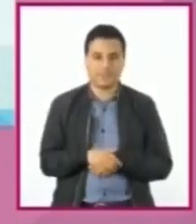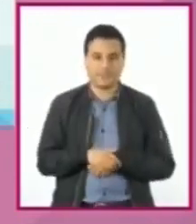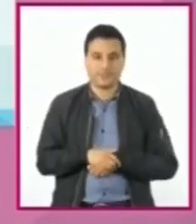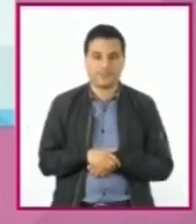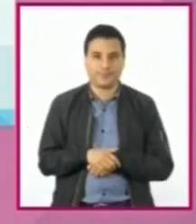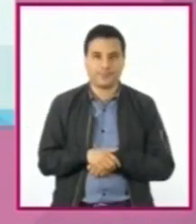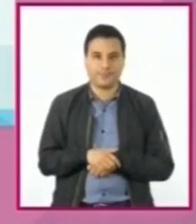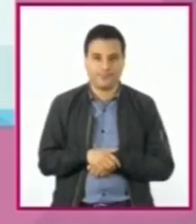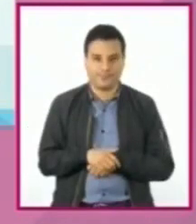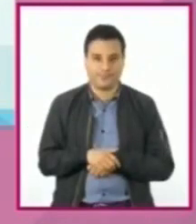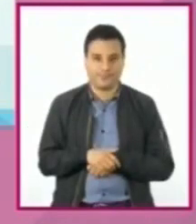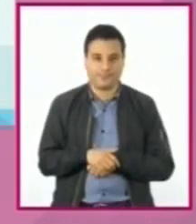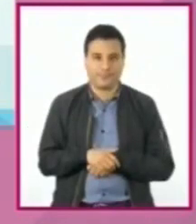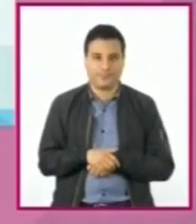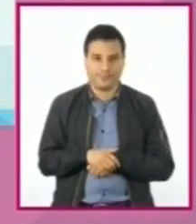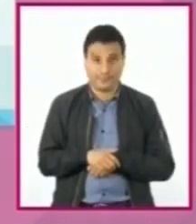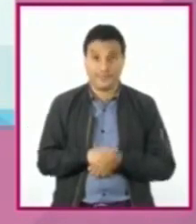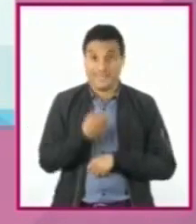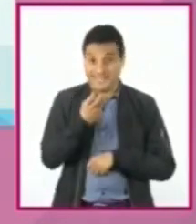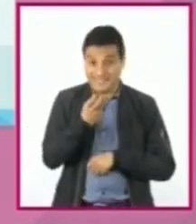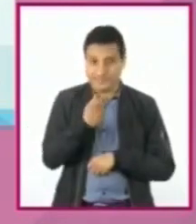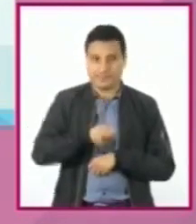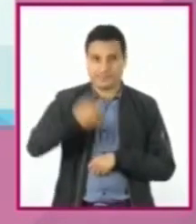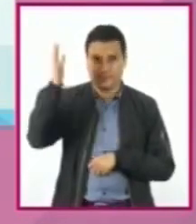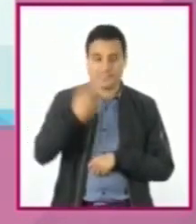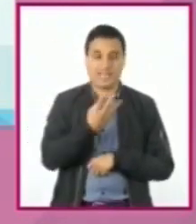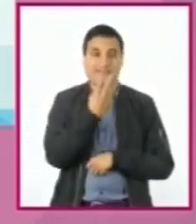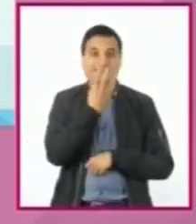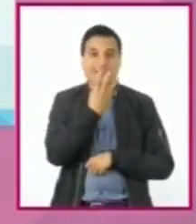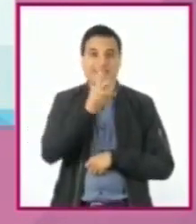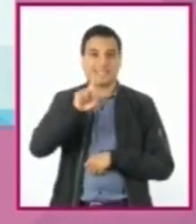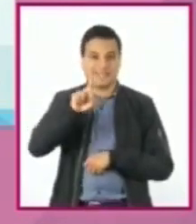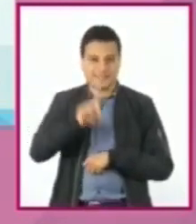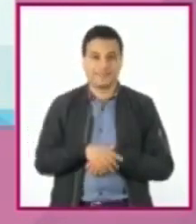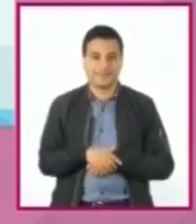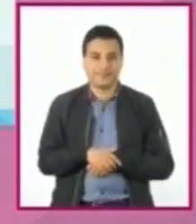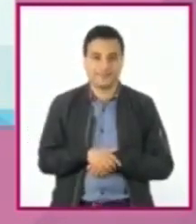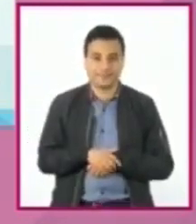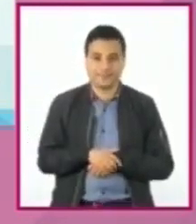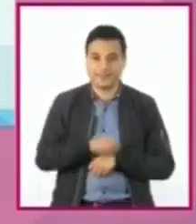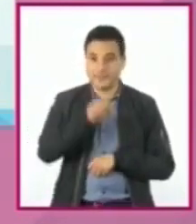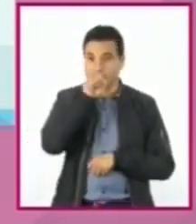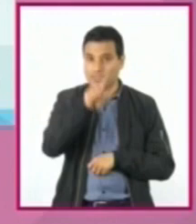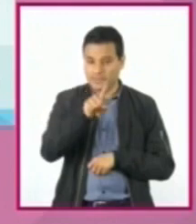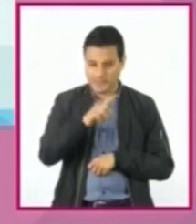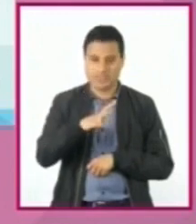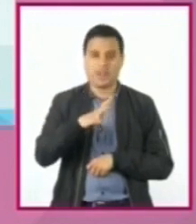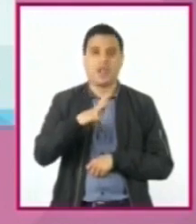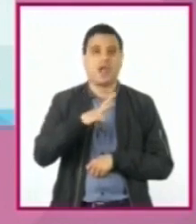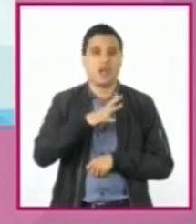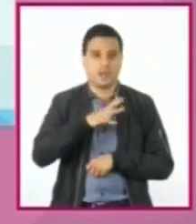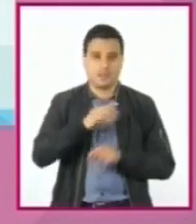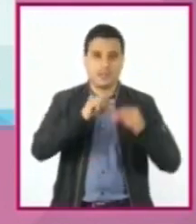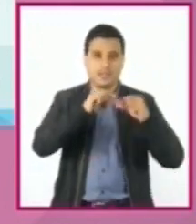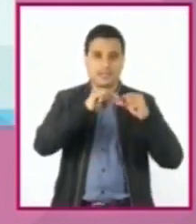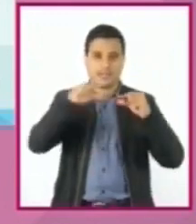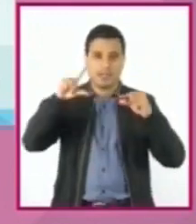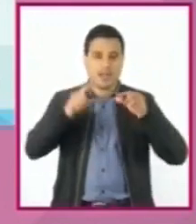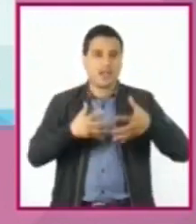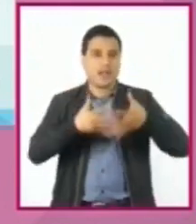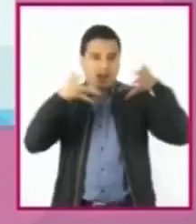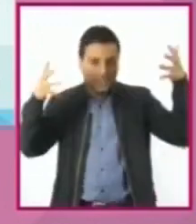Sus dimensiones son tridimensionales y, por supuesto, manejan grandes escalas.